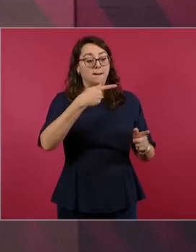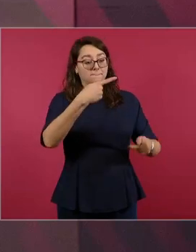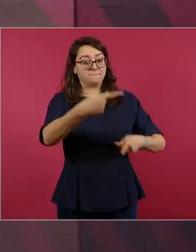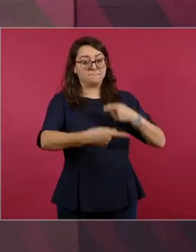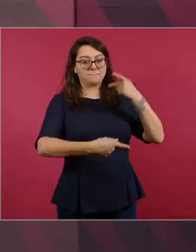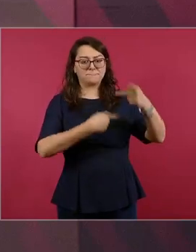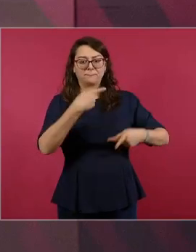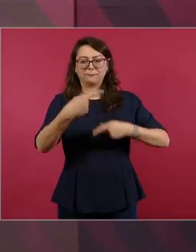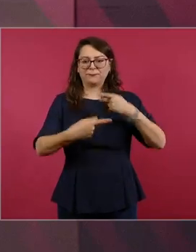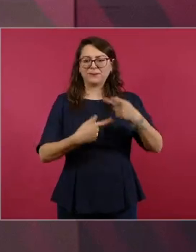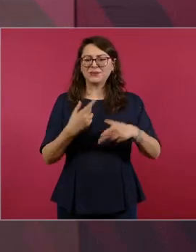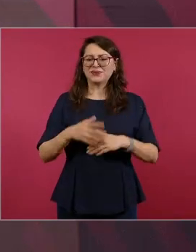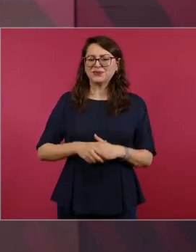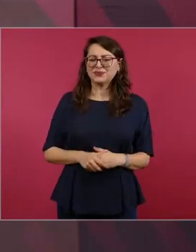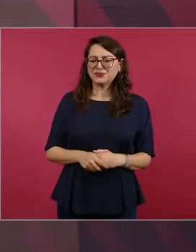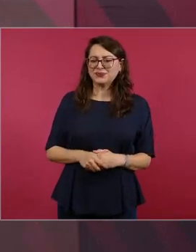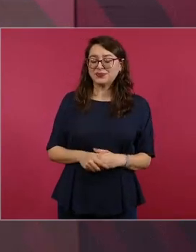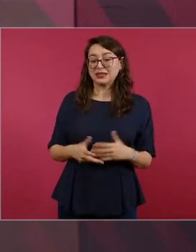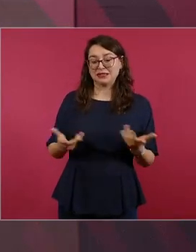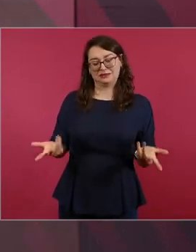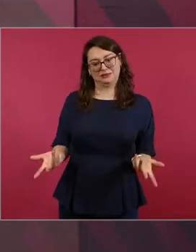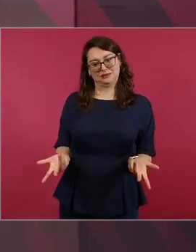pero ¿cómo da el teléfono?